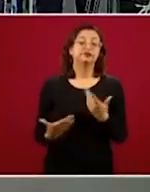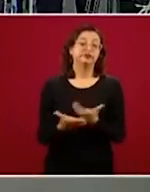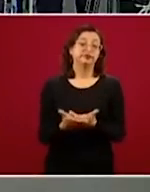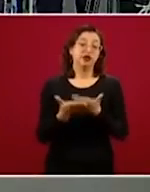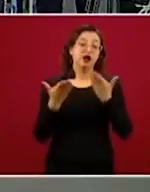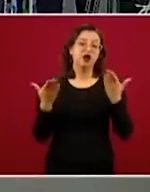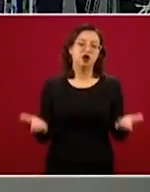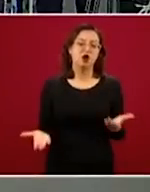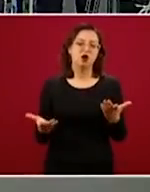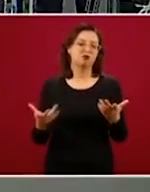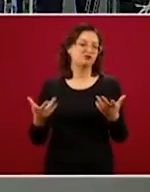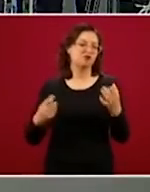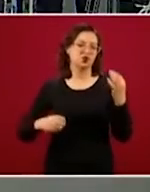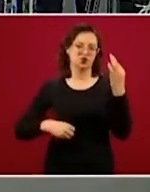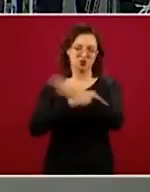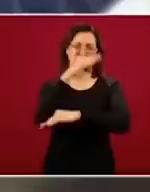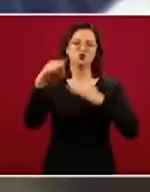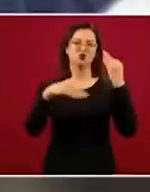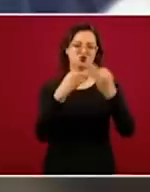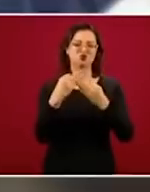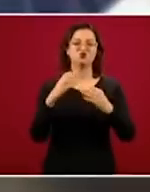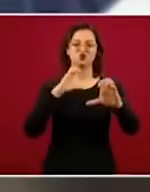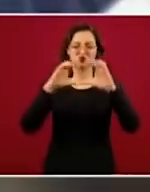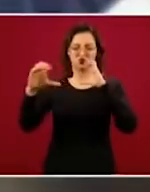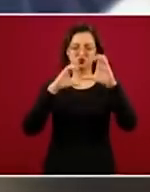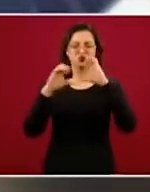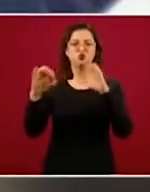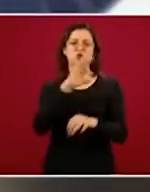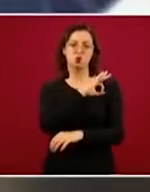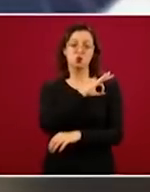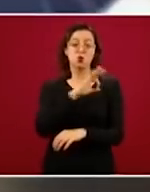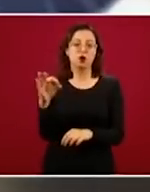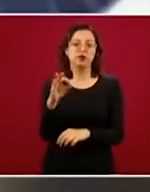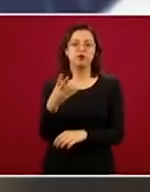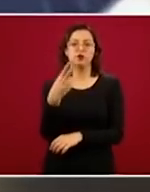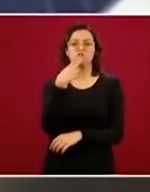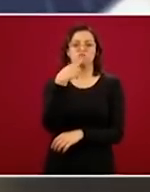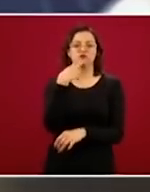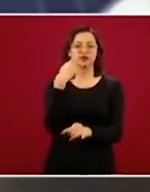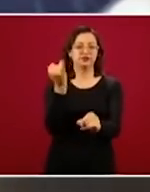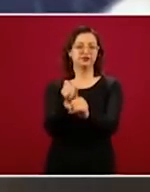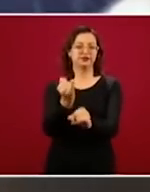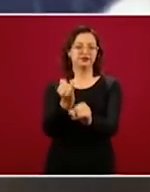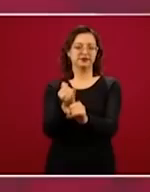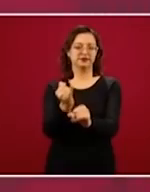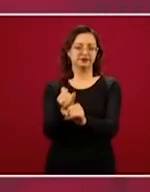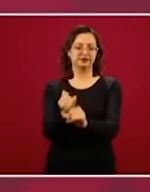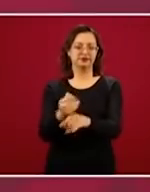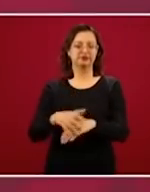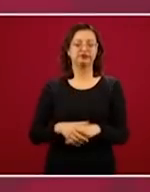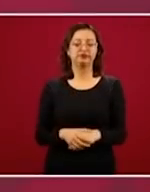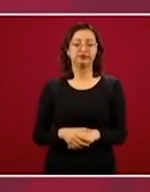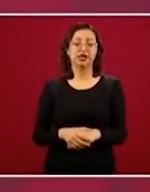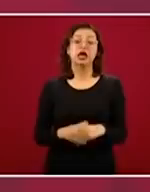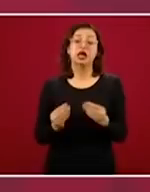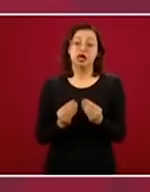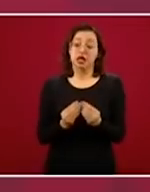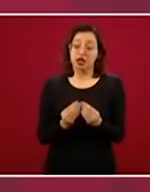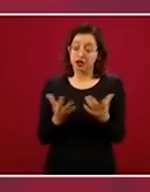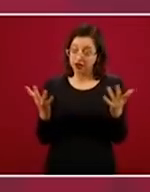todos podemos comunicarnos a través del internet claro